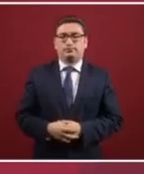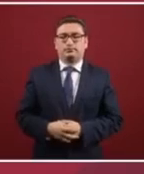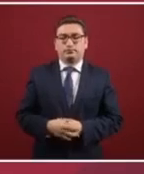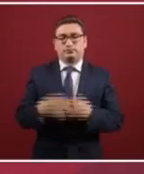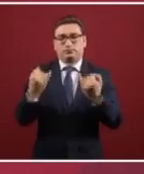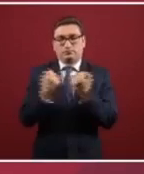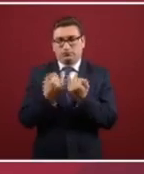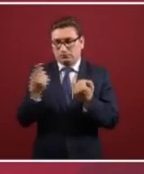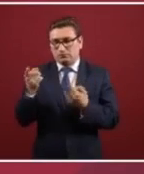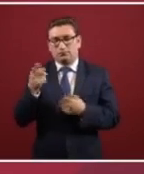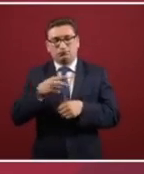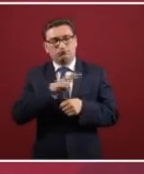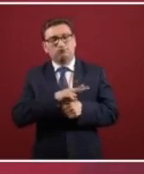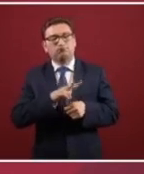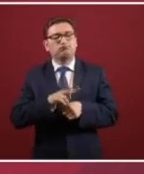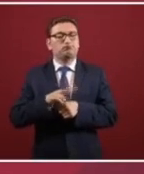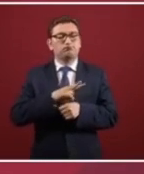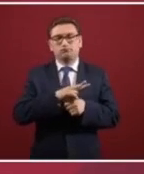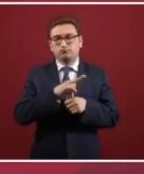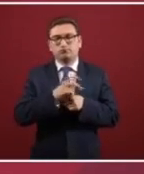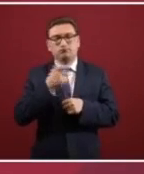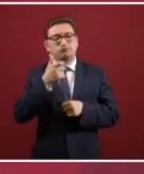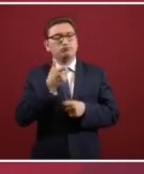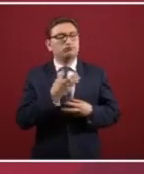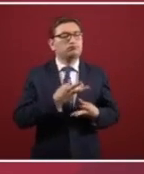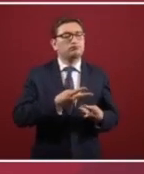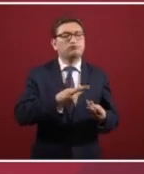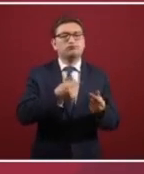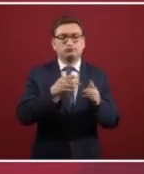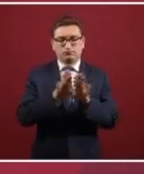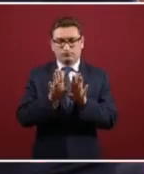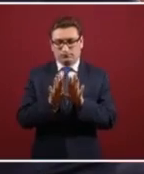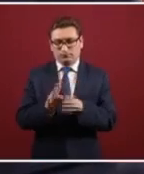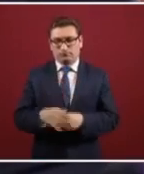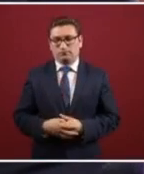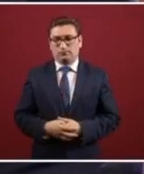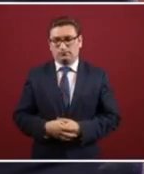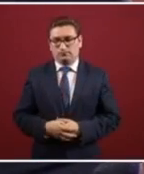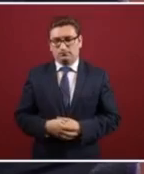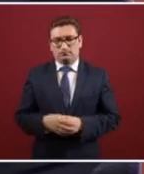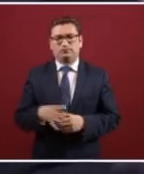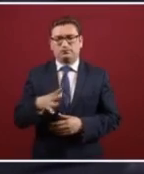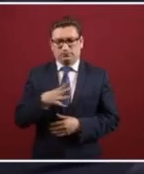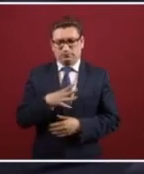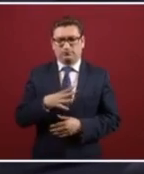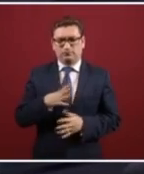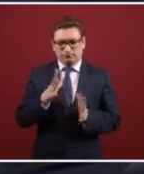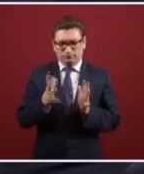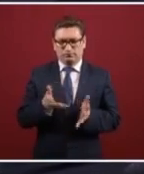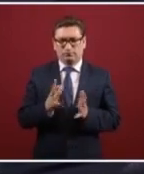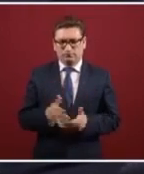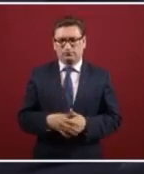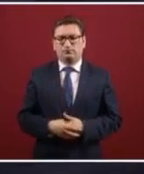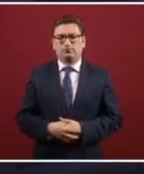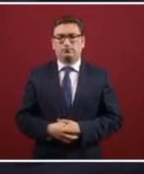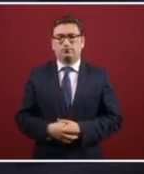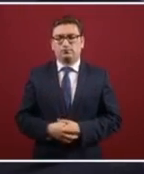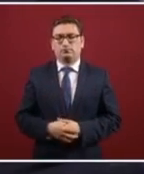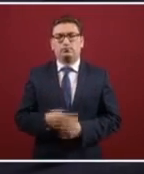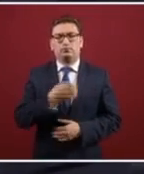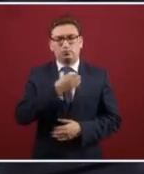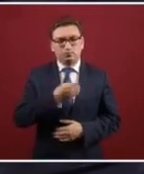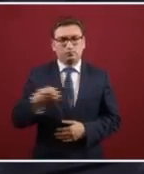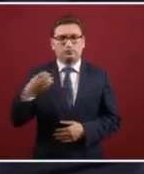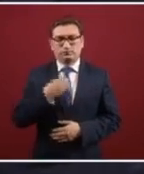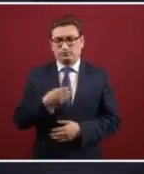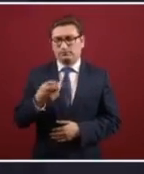la vigilancia del ejercicio del gasto. Sobre los mecanismos de transparencia para el ejercicio de los recursos ahorrados a partir